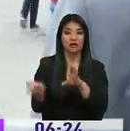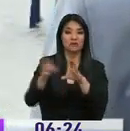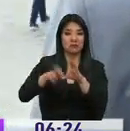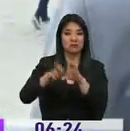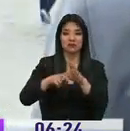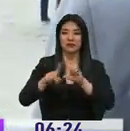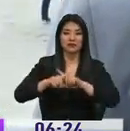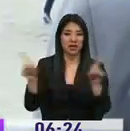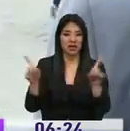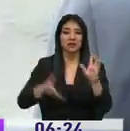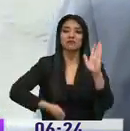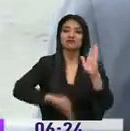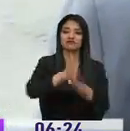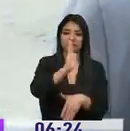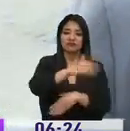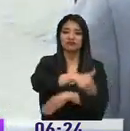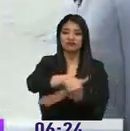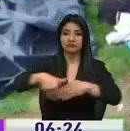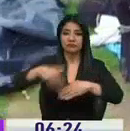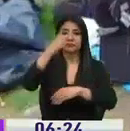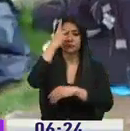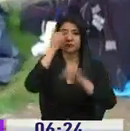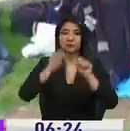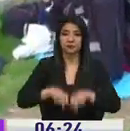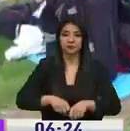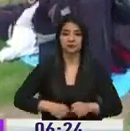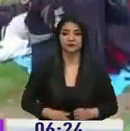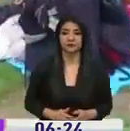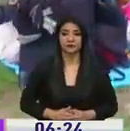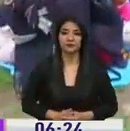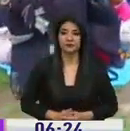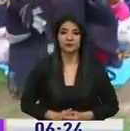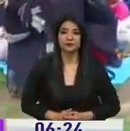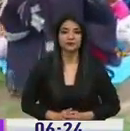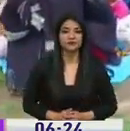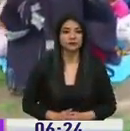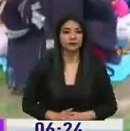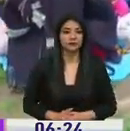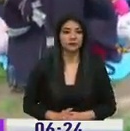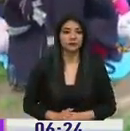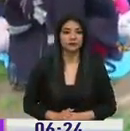nacionalidad venezolana hasta la frontera sur. Desde Tulcán informa Miriam Enríquez.